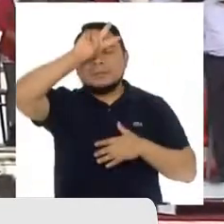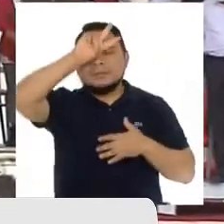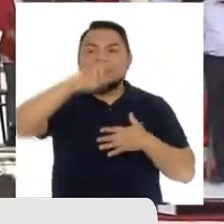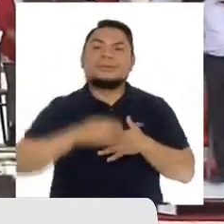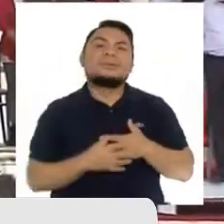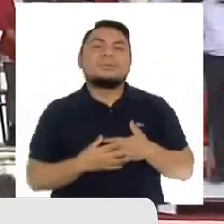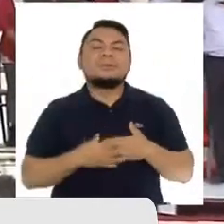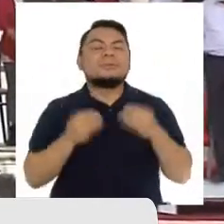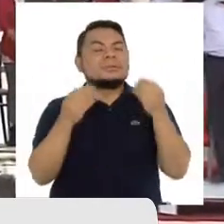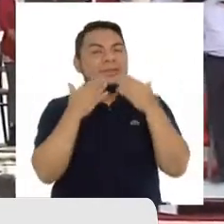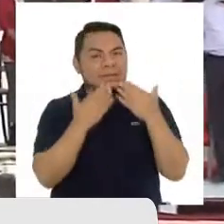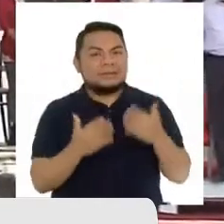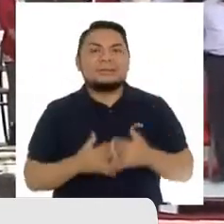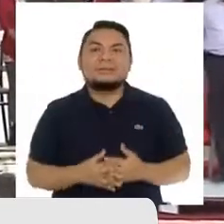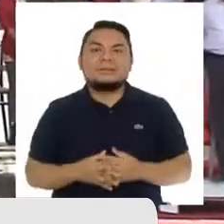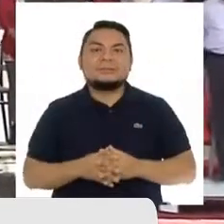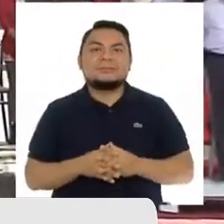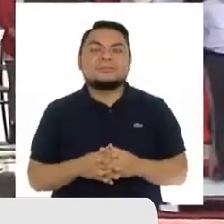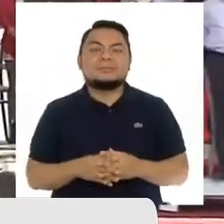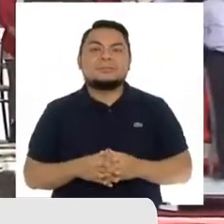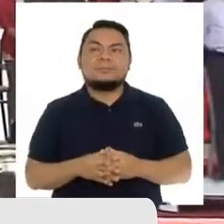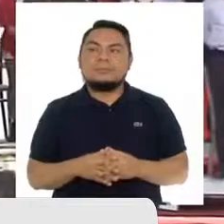muchas gracias